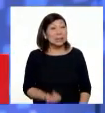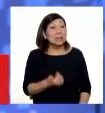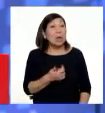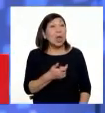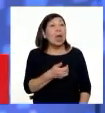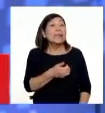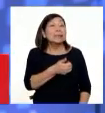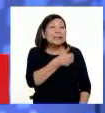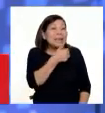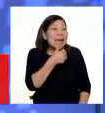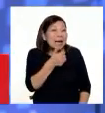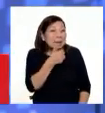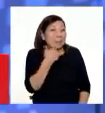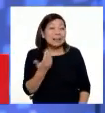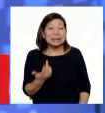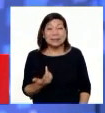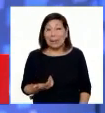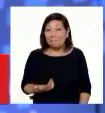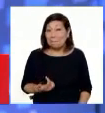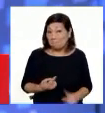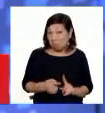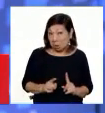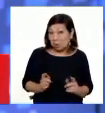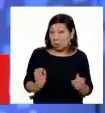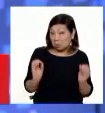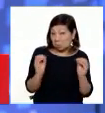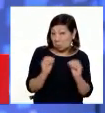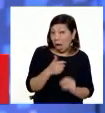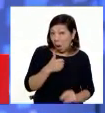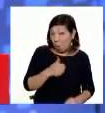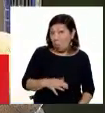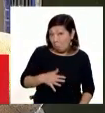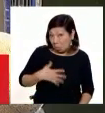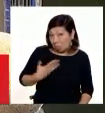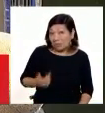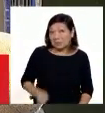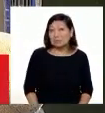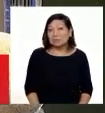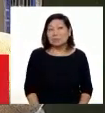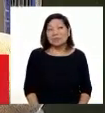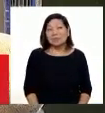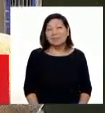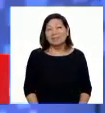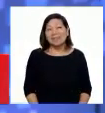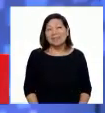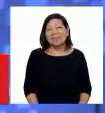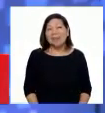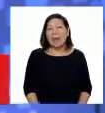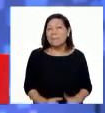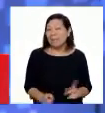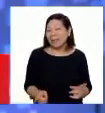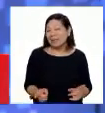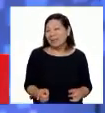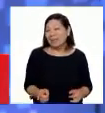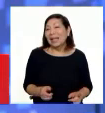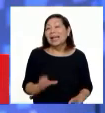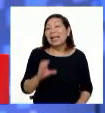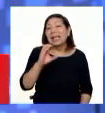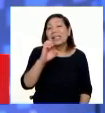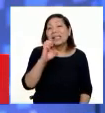bebidas alcohólicas si la cerveza también puede reemplazar al agua. ¿Es así? Algunos dicen, pues, pero es cebada,